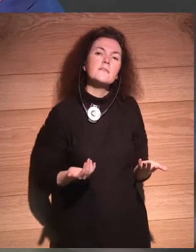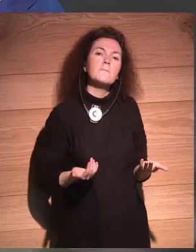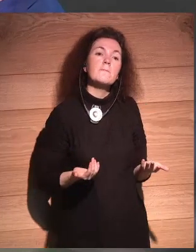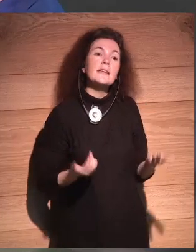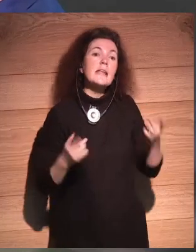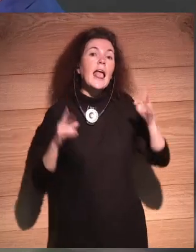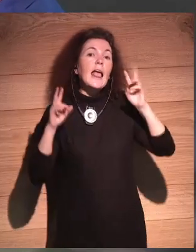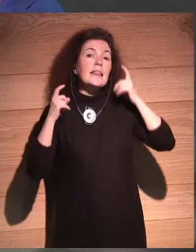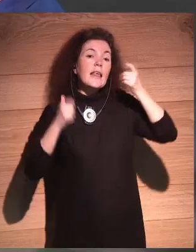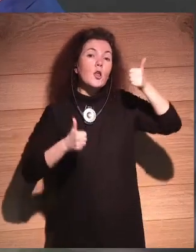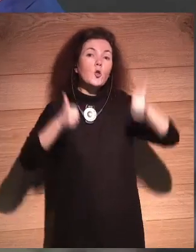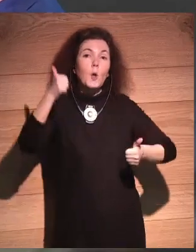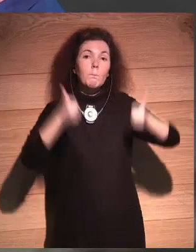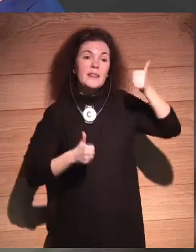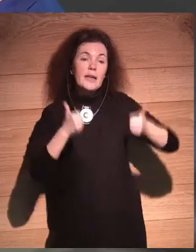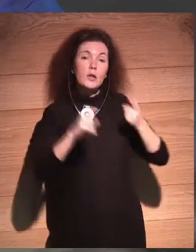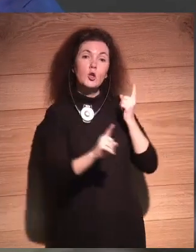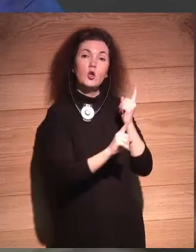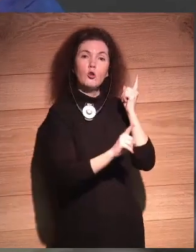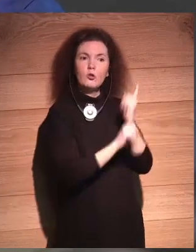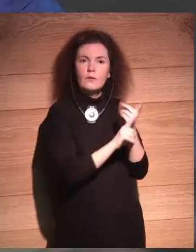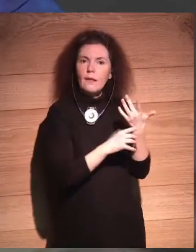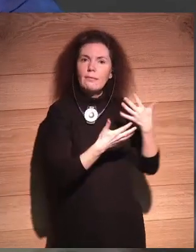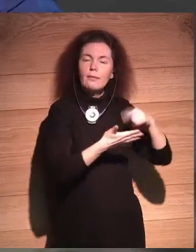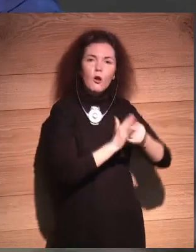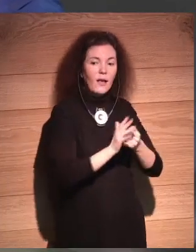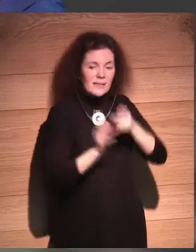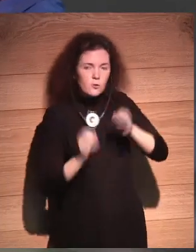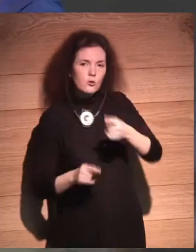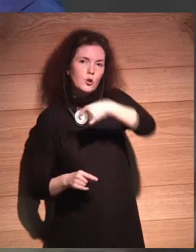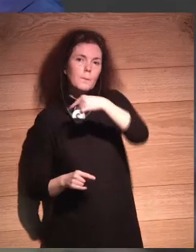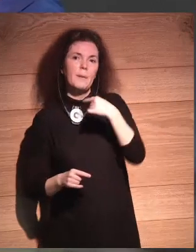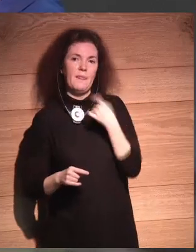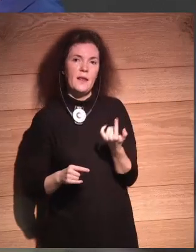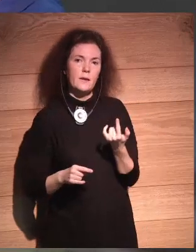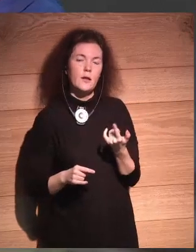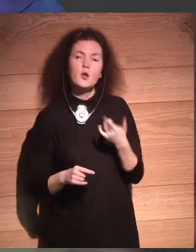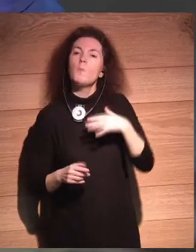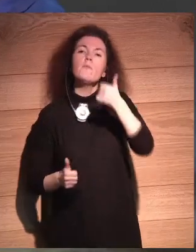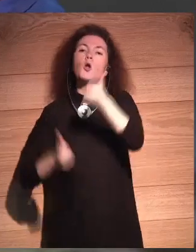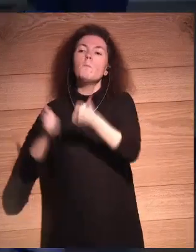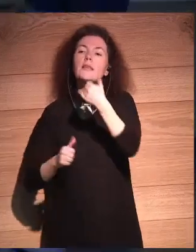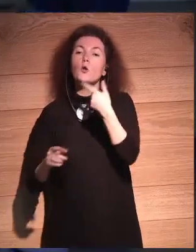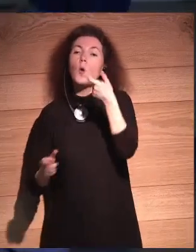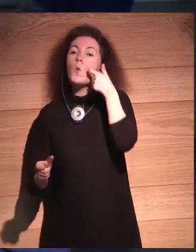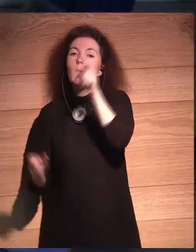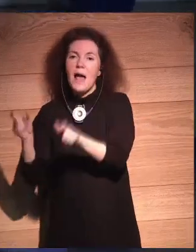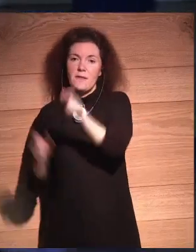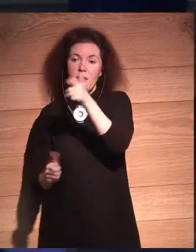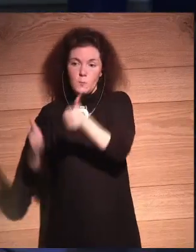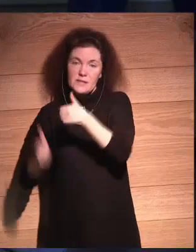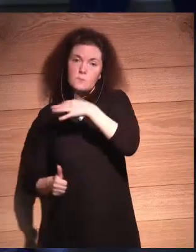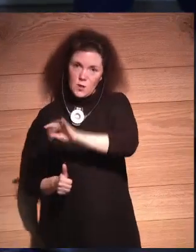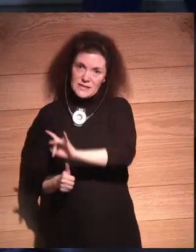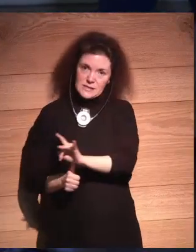intentamos competir con la tecnología, vamos a perder. No podemos competir con la tecnología, tenemos que competir con la humanidad, con lo que nos hace humanos.